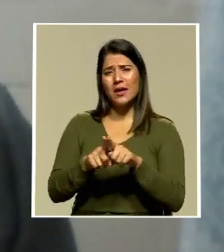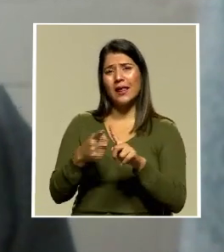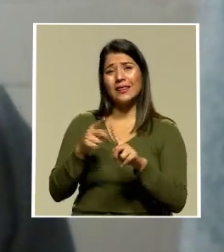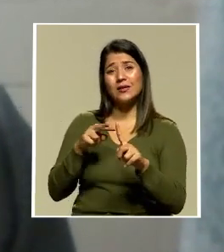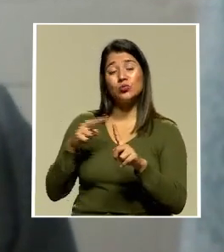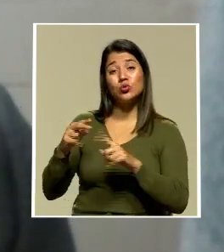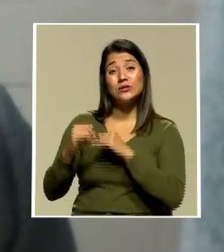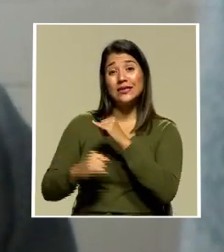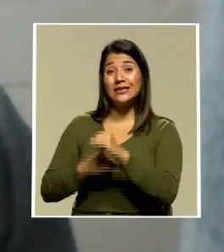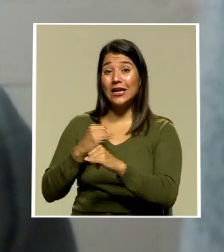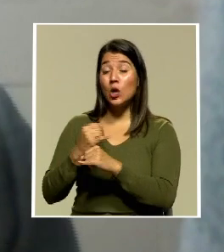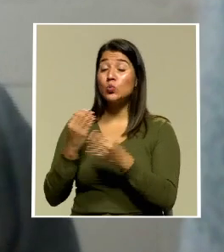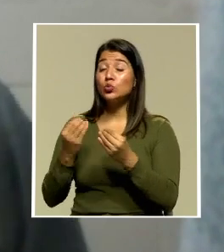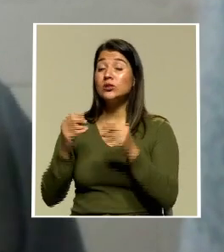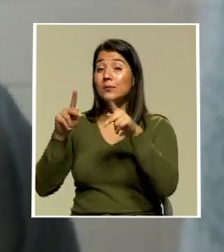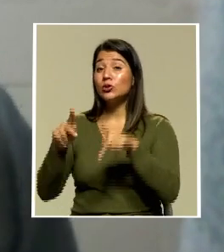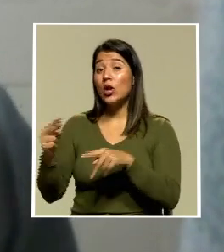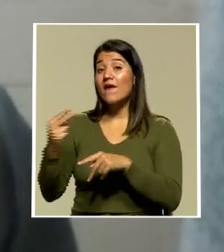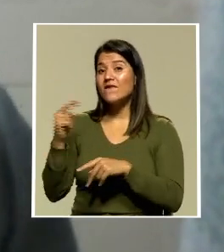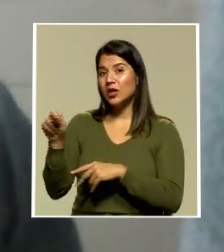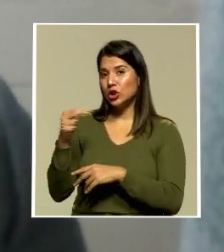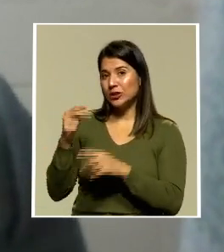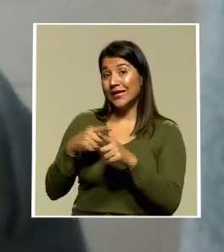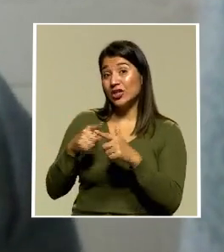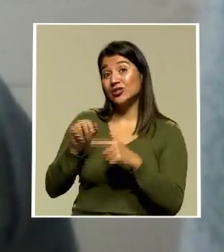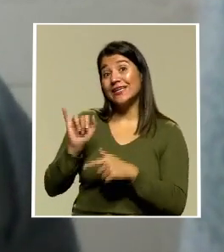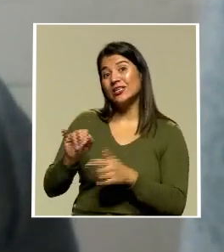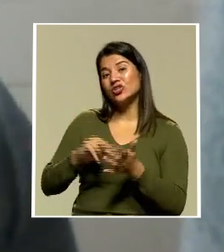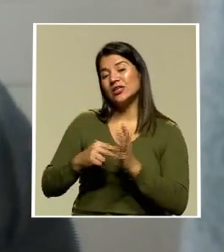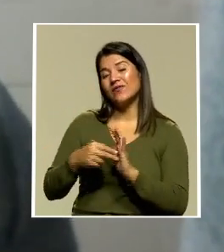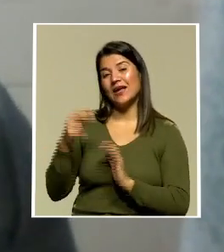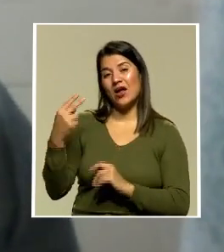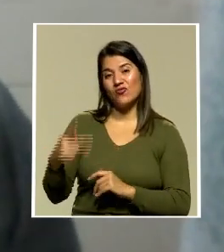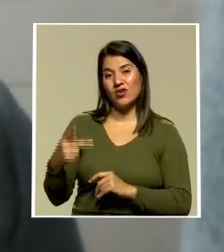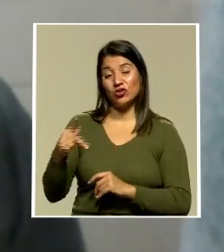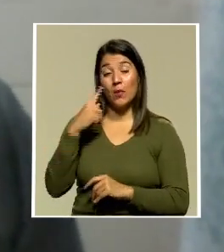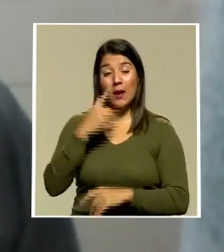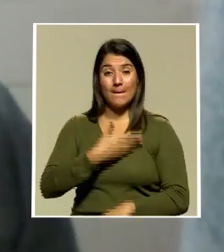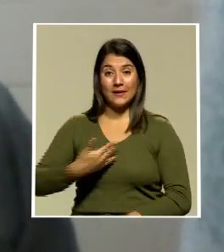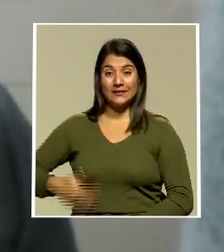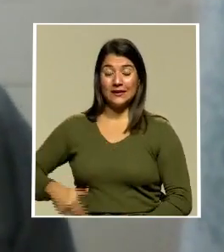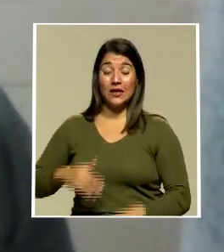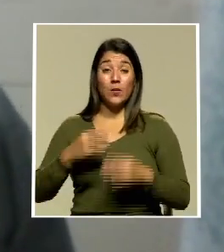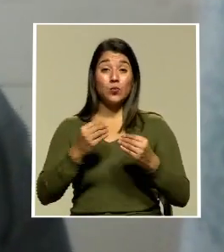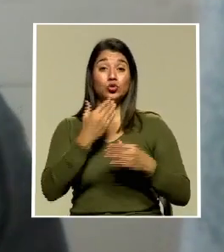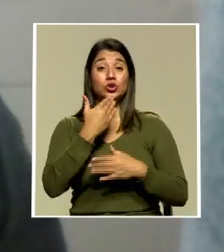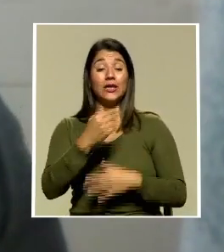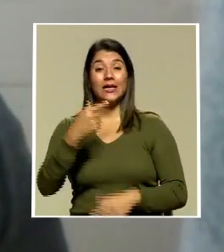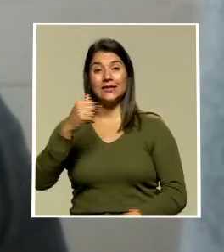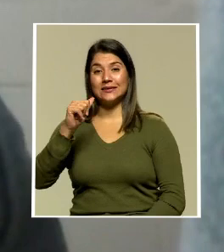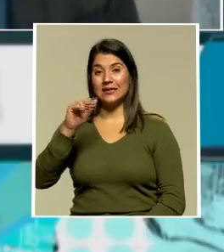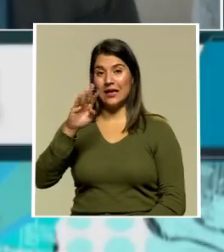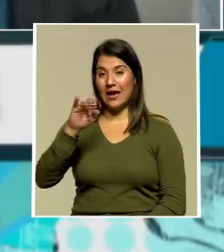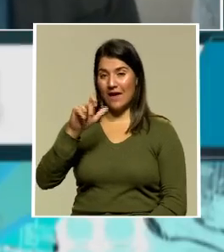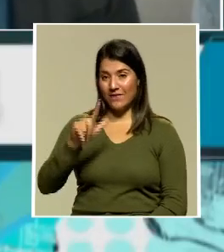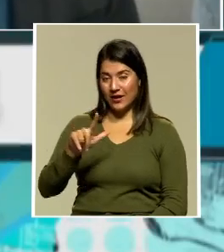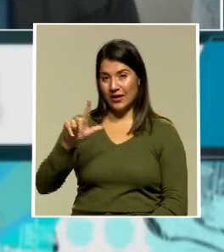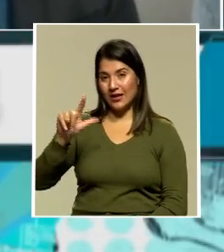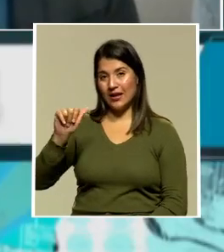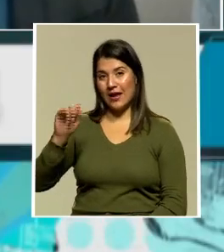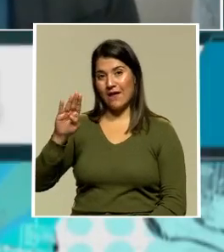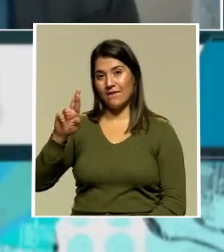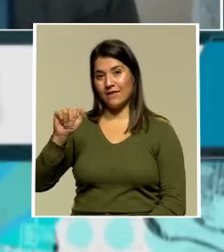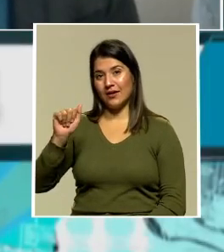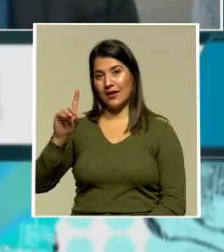que ese es un factor de riesgo para el presidente Bukele. Muchísimas gracias a Gabriel Labrador,